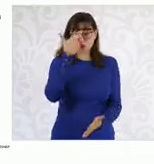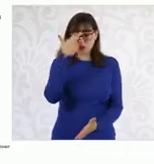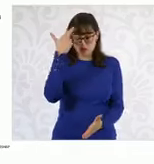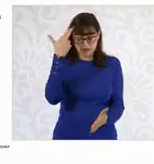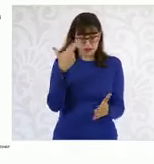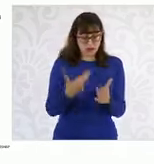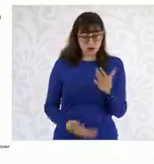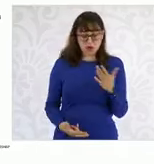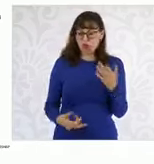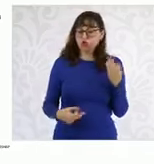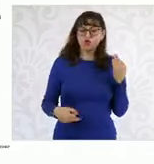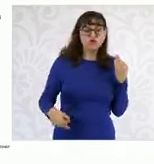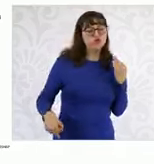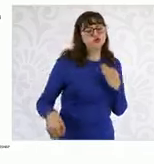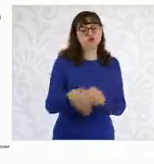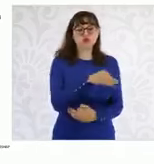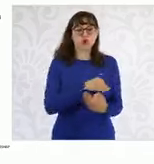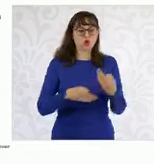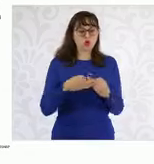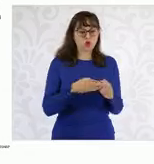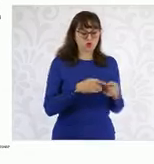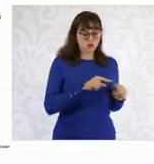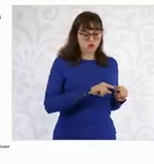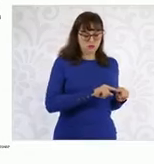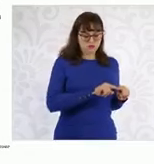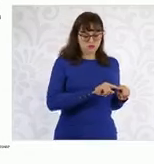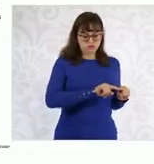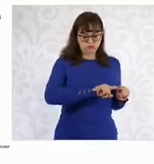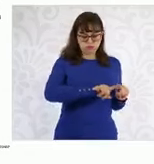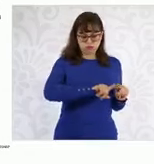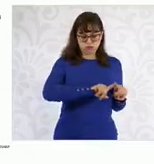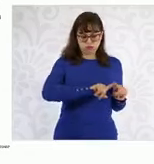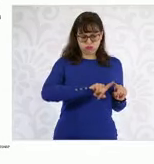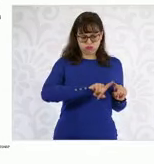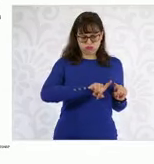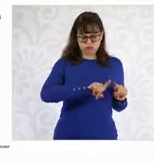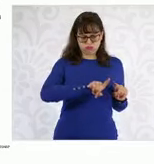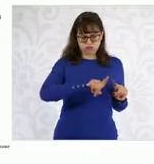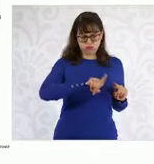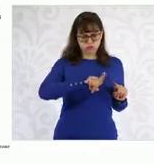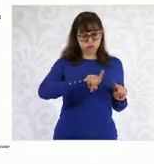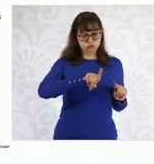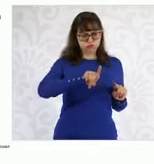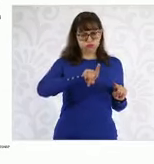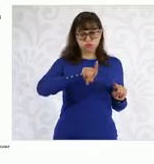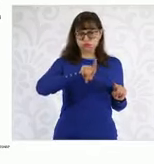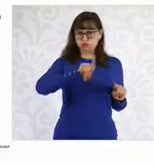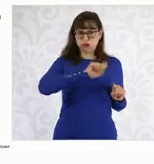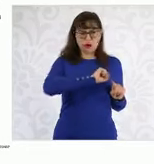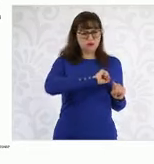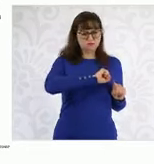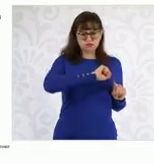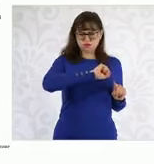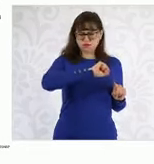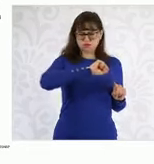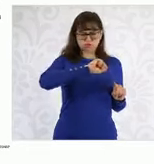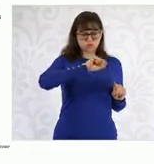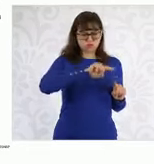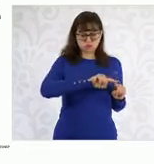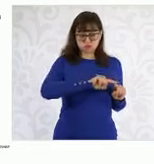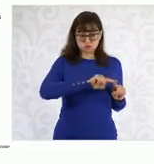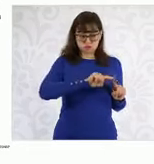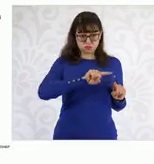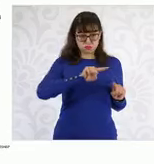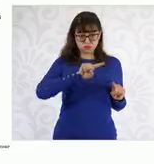fuego, secuestro y extorsión, iban en una tendencia ascendente. La línea que podemos ver